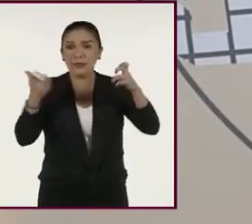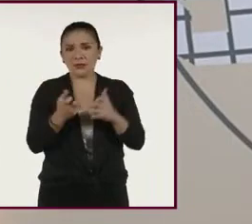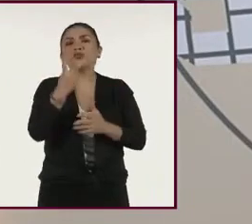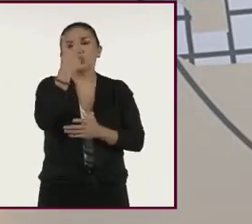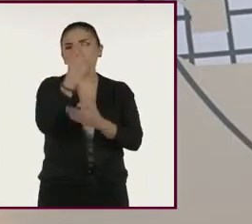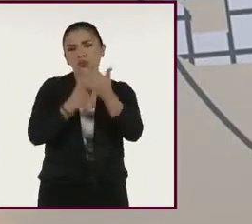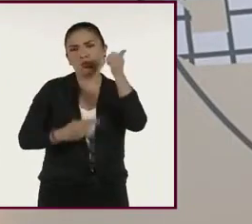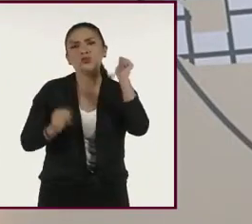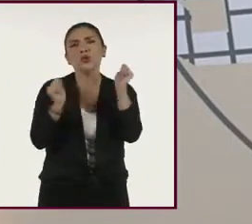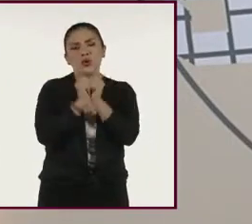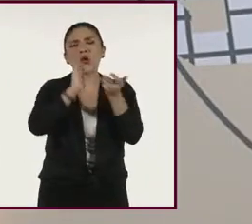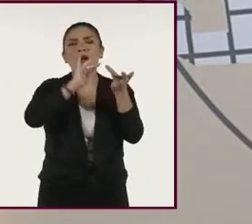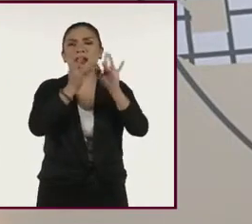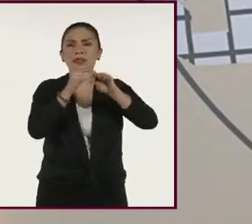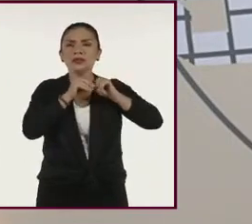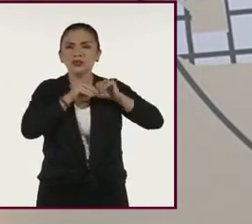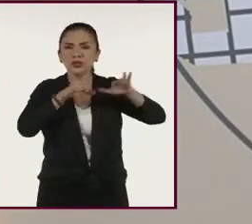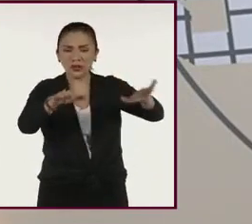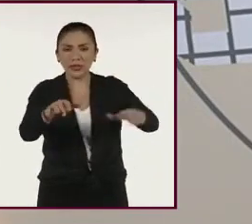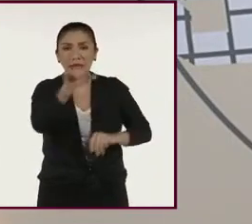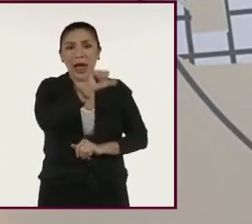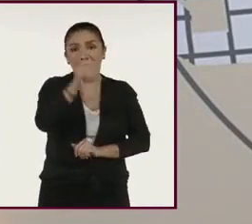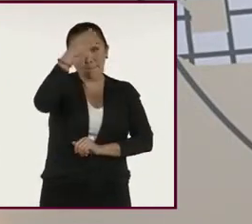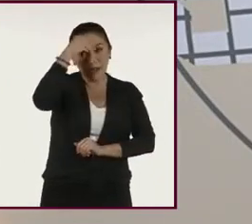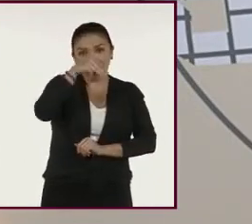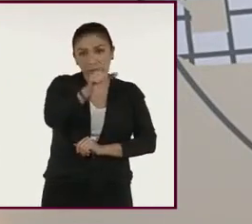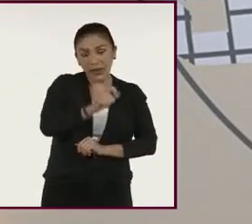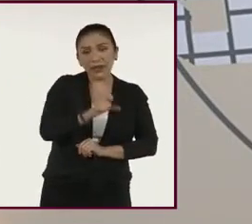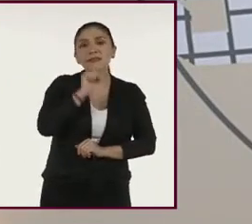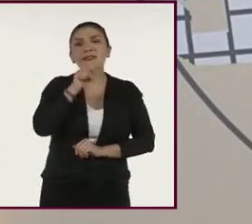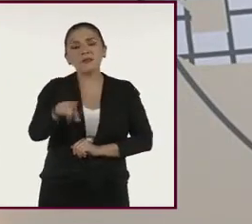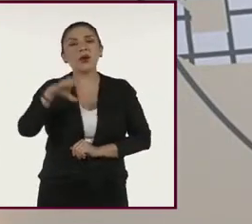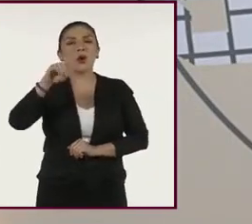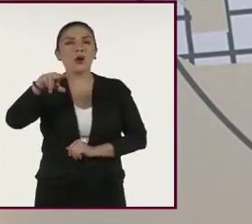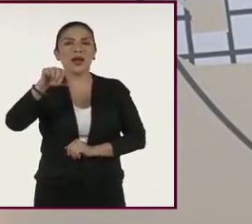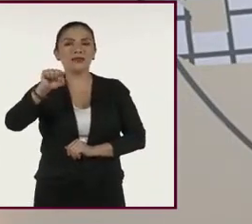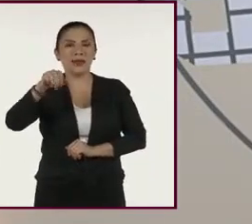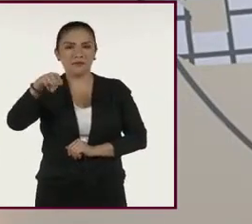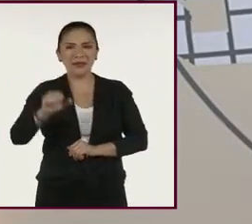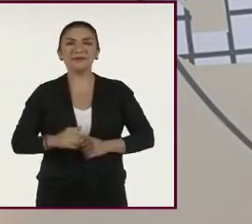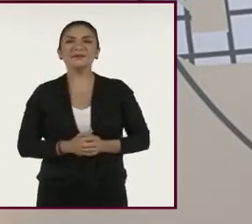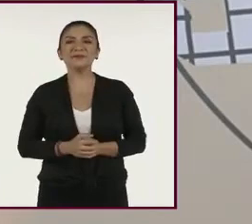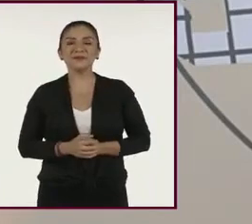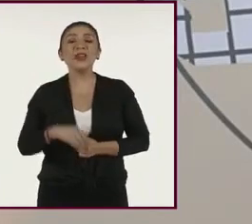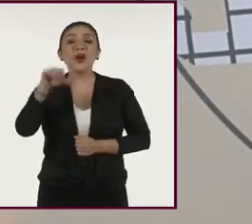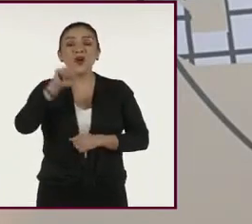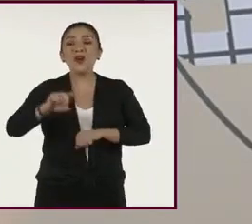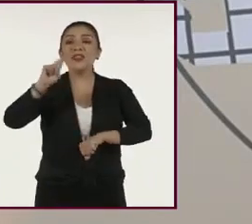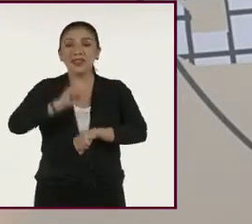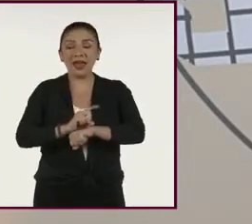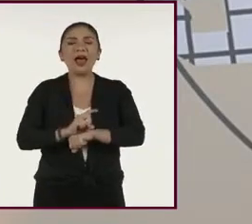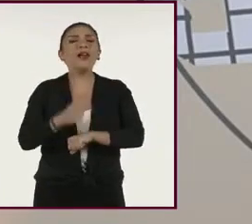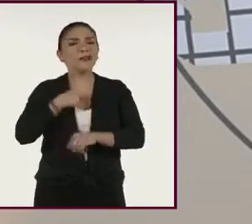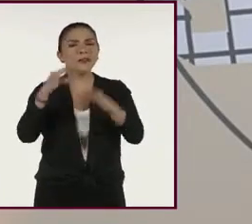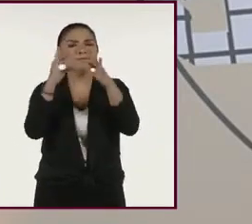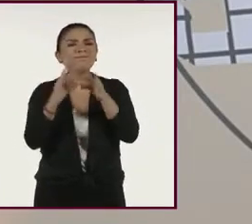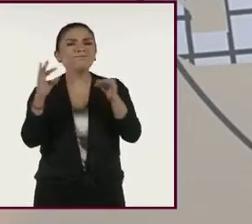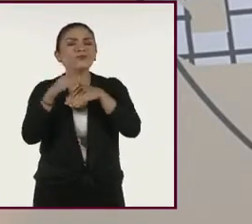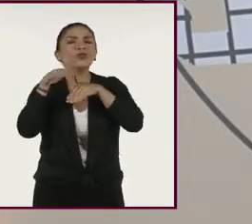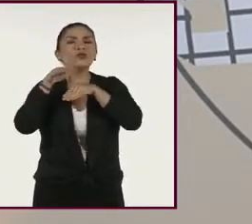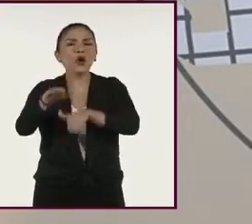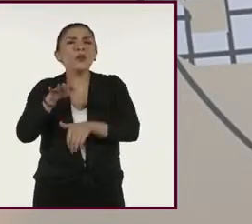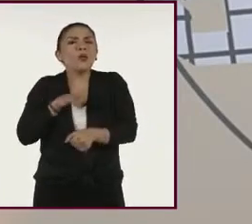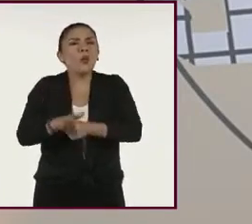forma simultánea en nuestras redes sociales, Aprende MX, y en las de CONASAMA. En esta sesión hablaremos de